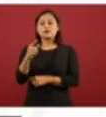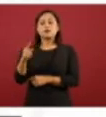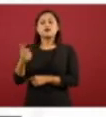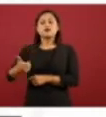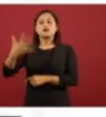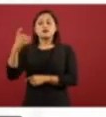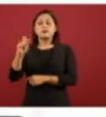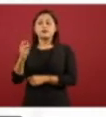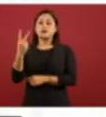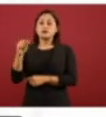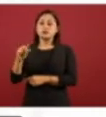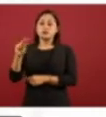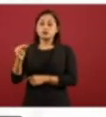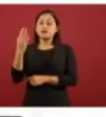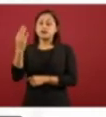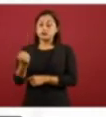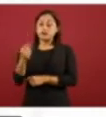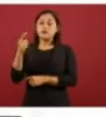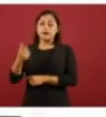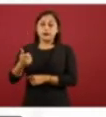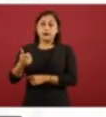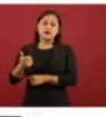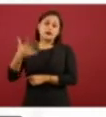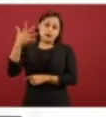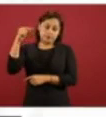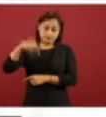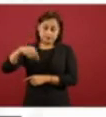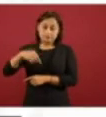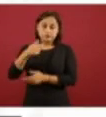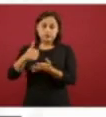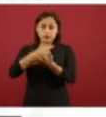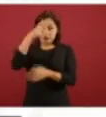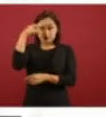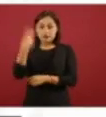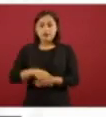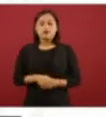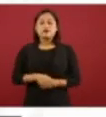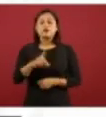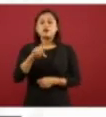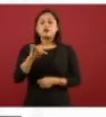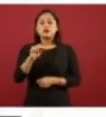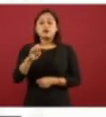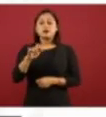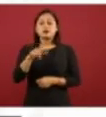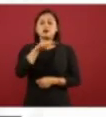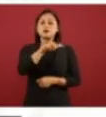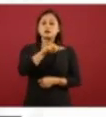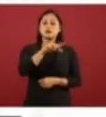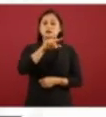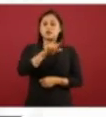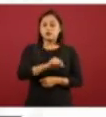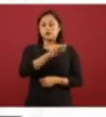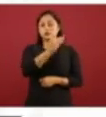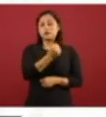en la Ciudad de México, a 22.89 por litro. Y en el diésel, el más económico, a 18.99 por litro en Medellín de